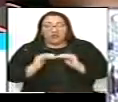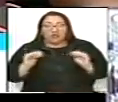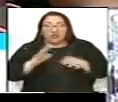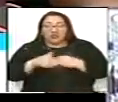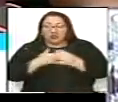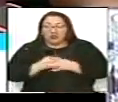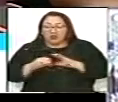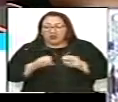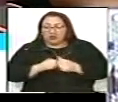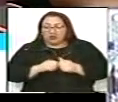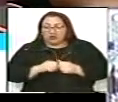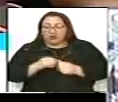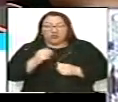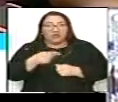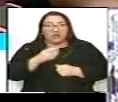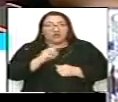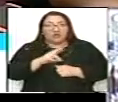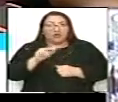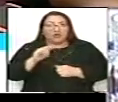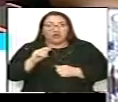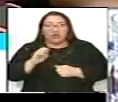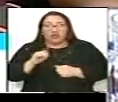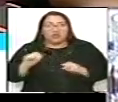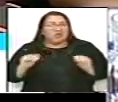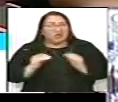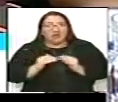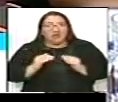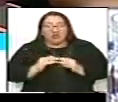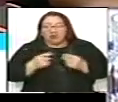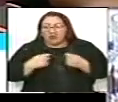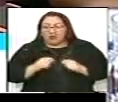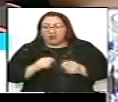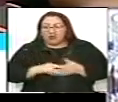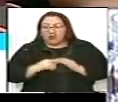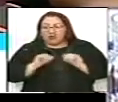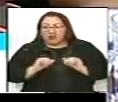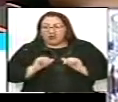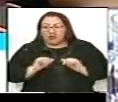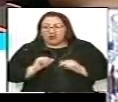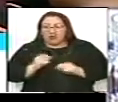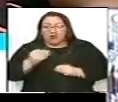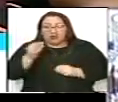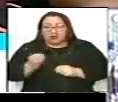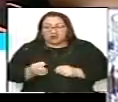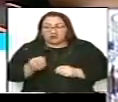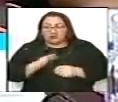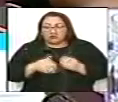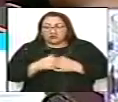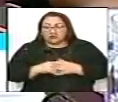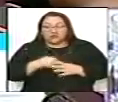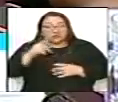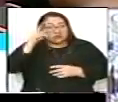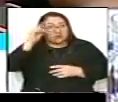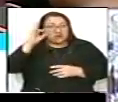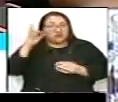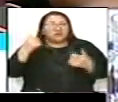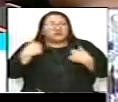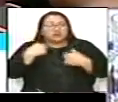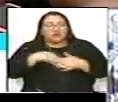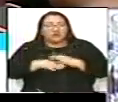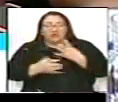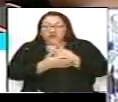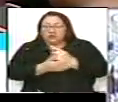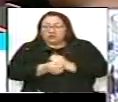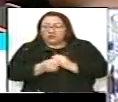con lo que está haciendo Gustavo Gorriti y el IDL. Exactamente. Tratar de crear una realidad en la cual Keiko Fujimori tiene que estar